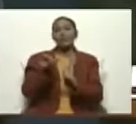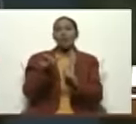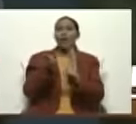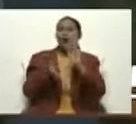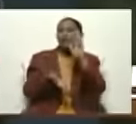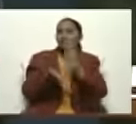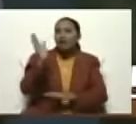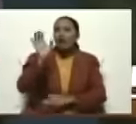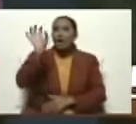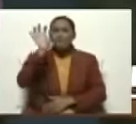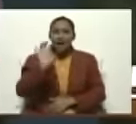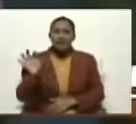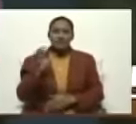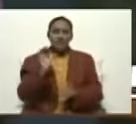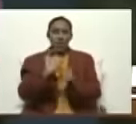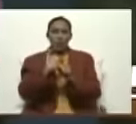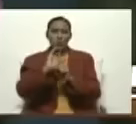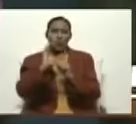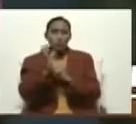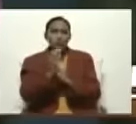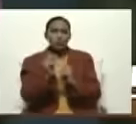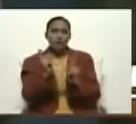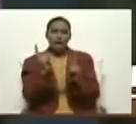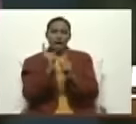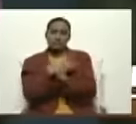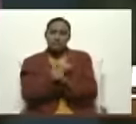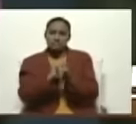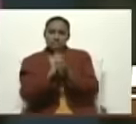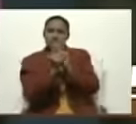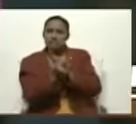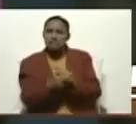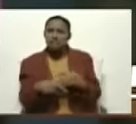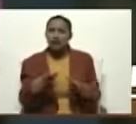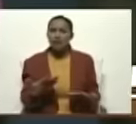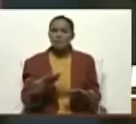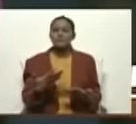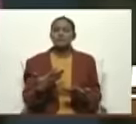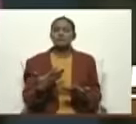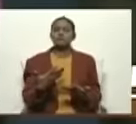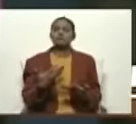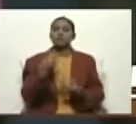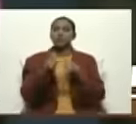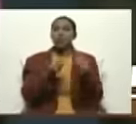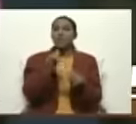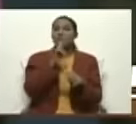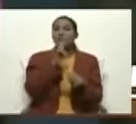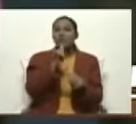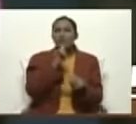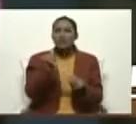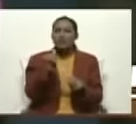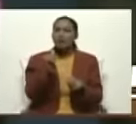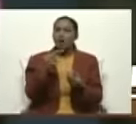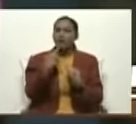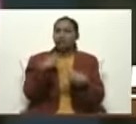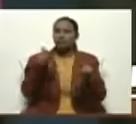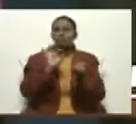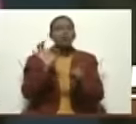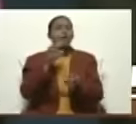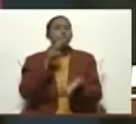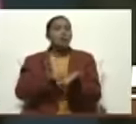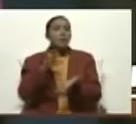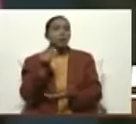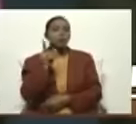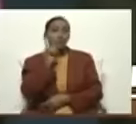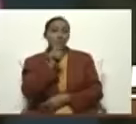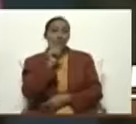de lavar cerebros llevan a que nosotros tengamos una labor preventiva diaria, educativa.